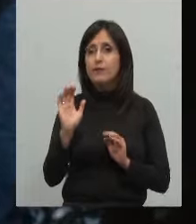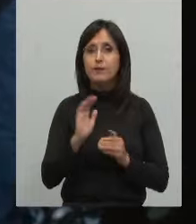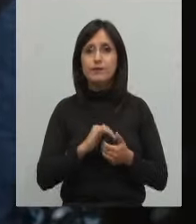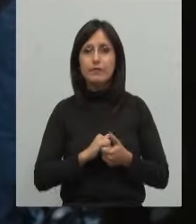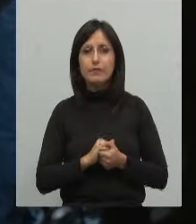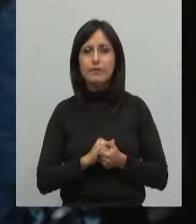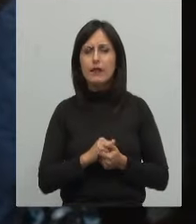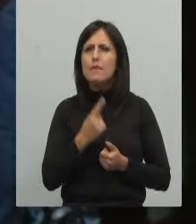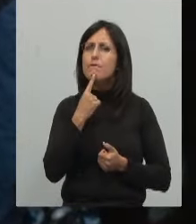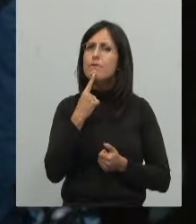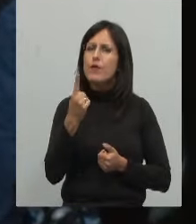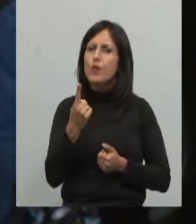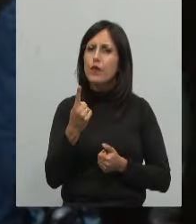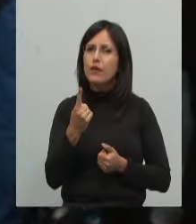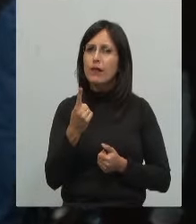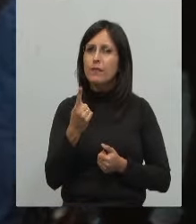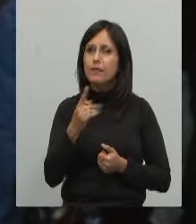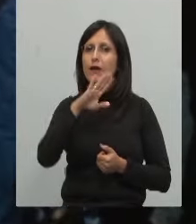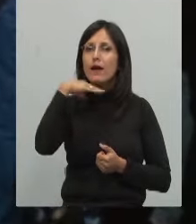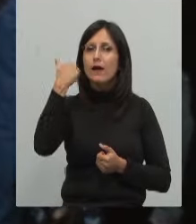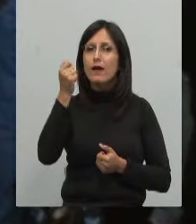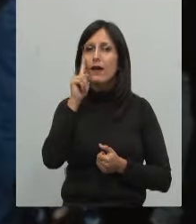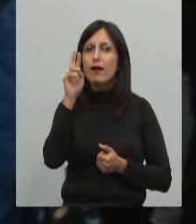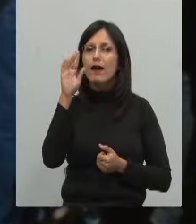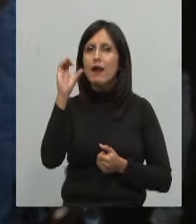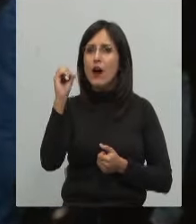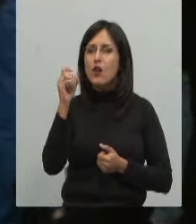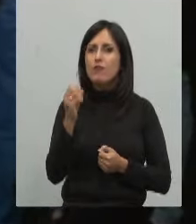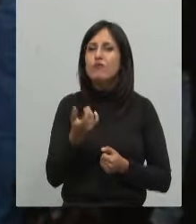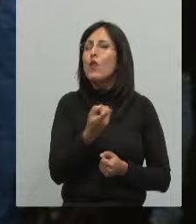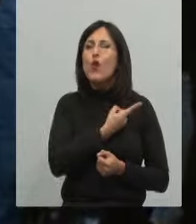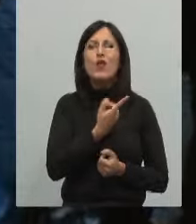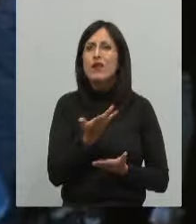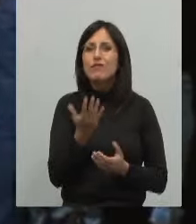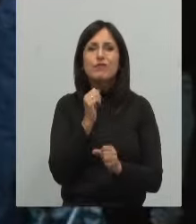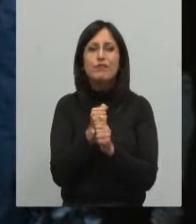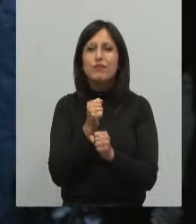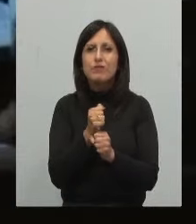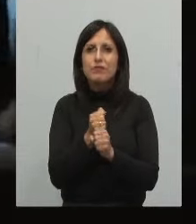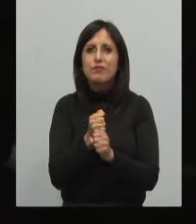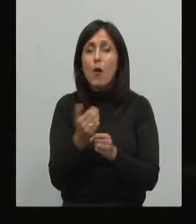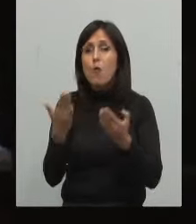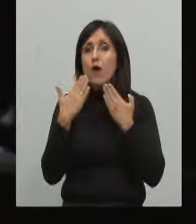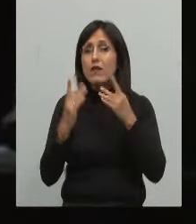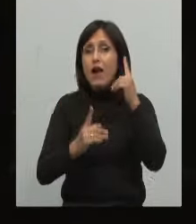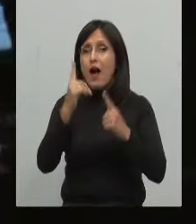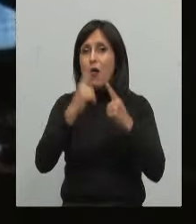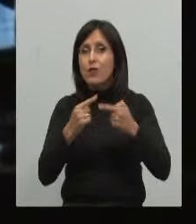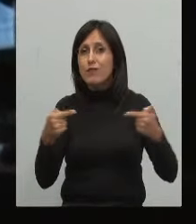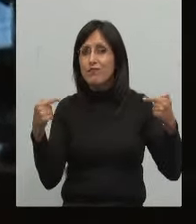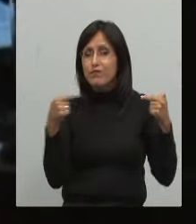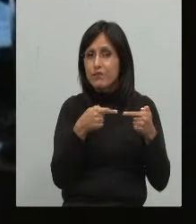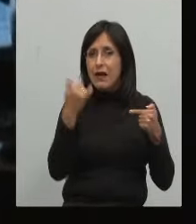Jairo? Y le hago esta pregunta. ¿Podría Sí. llegar a tener algún tipo de enemigo? ¿Tenía algún problema en el seno del trabajo o con alguna